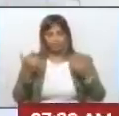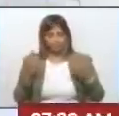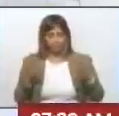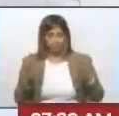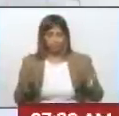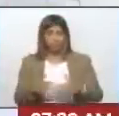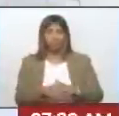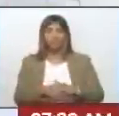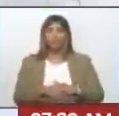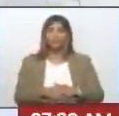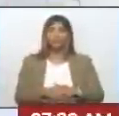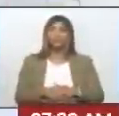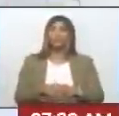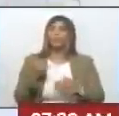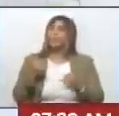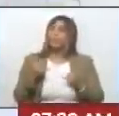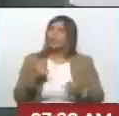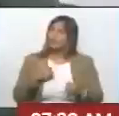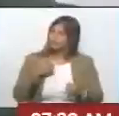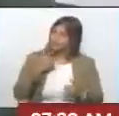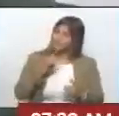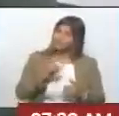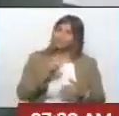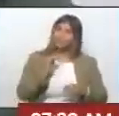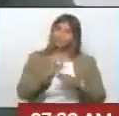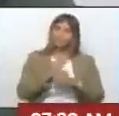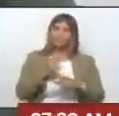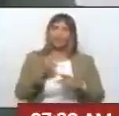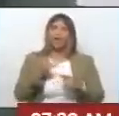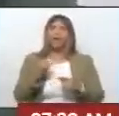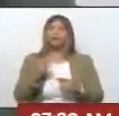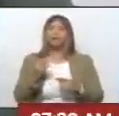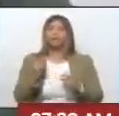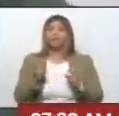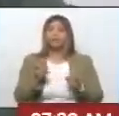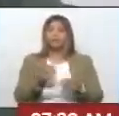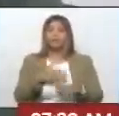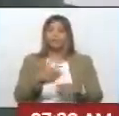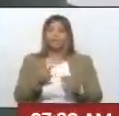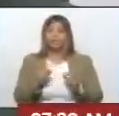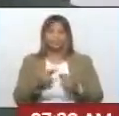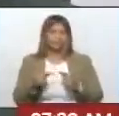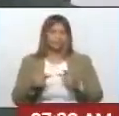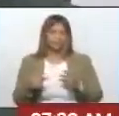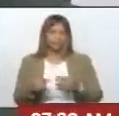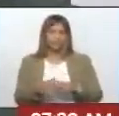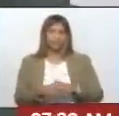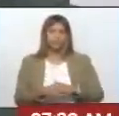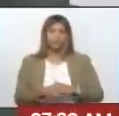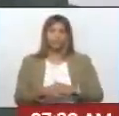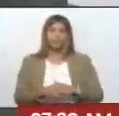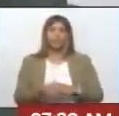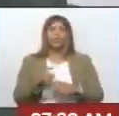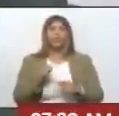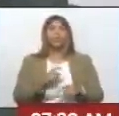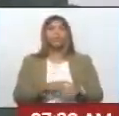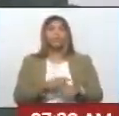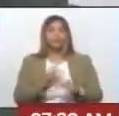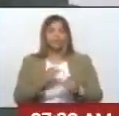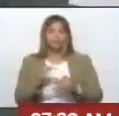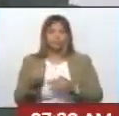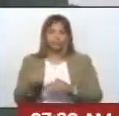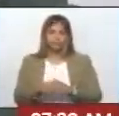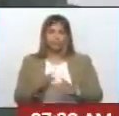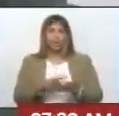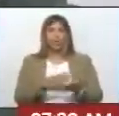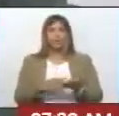dudas. Fíjense, lo voy a detener allí, porque es que hay varios temas que queremos abordar y queremos ganarle más tiempo al tiempo en la agenda